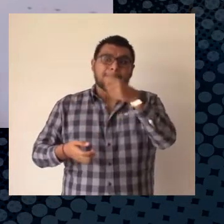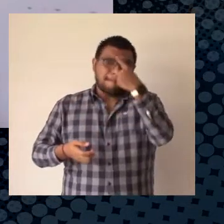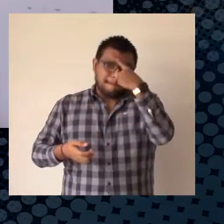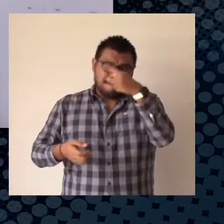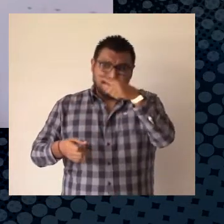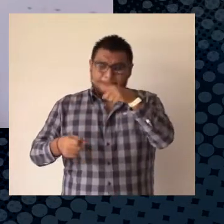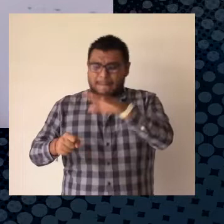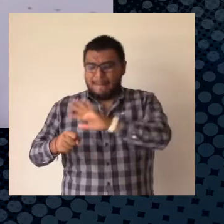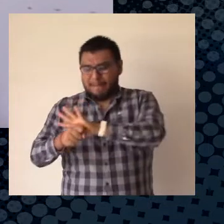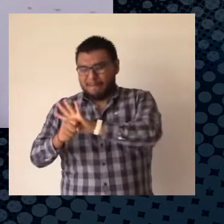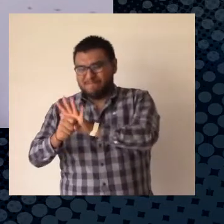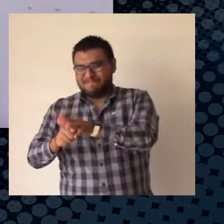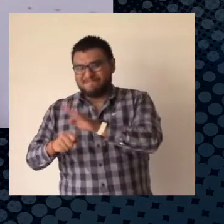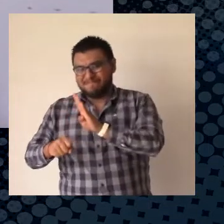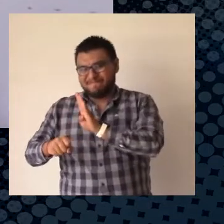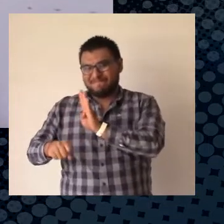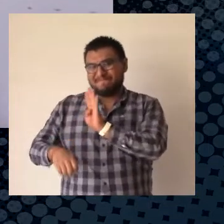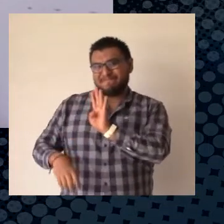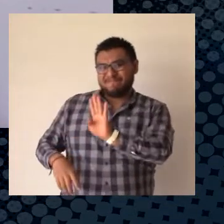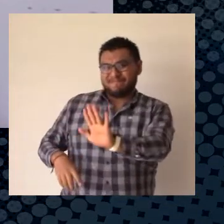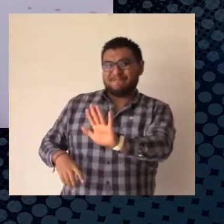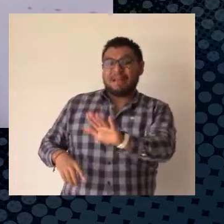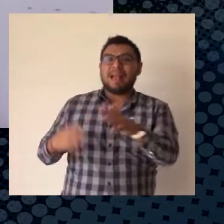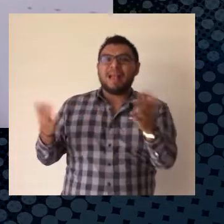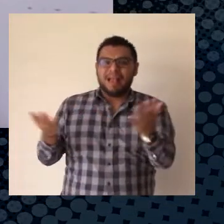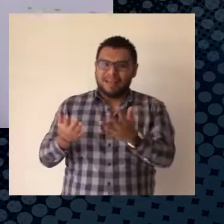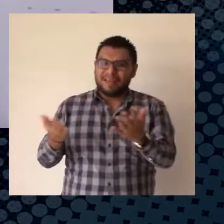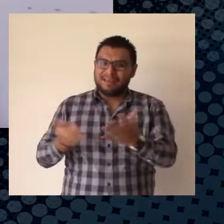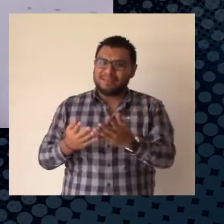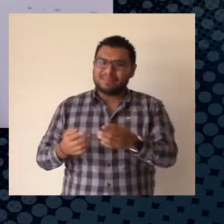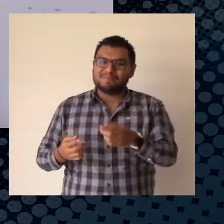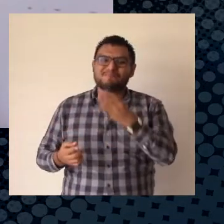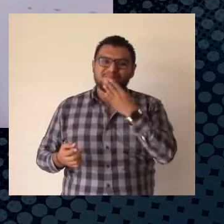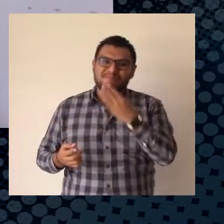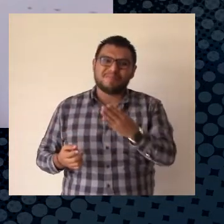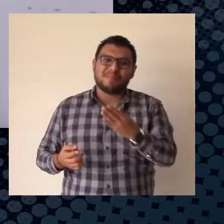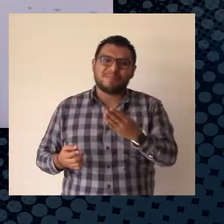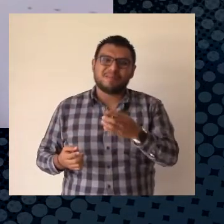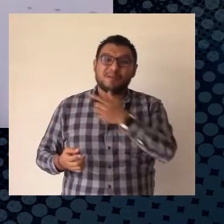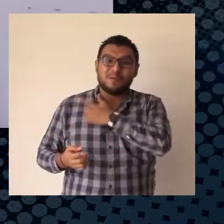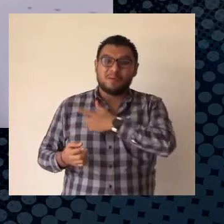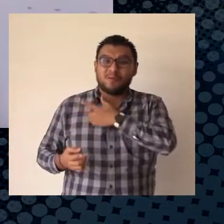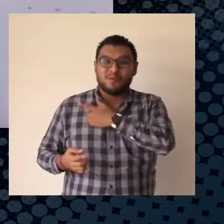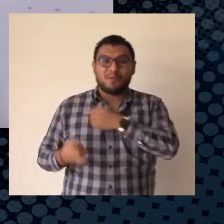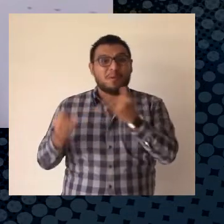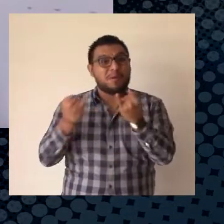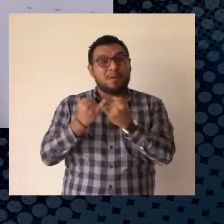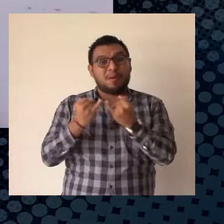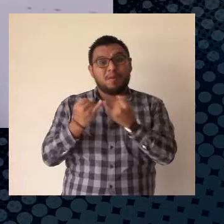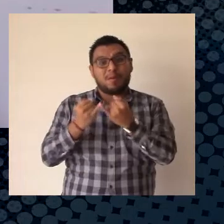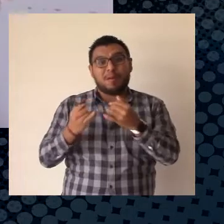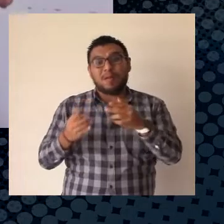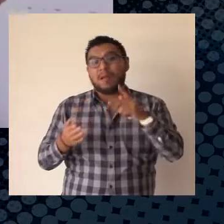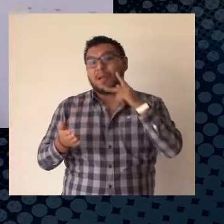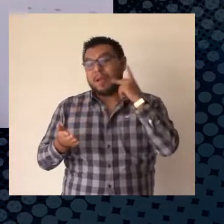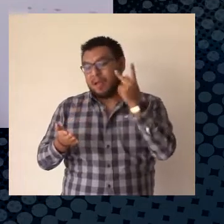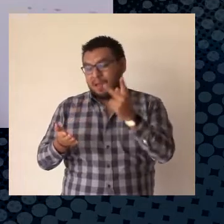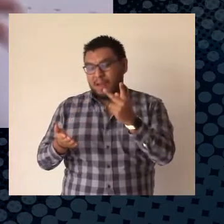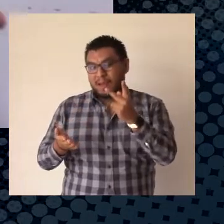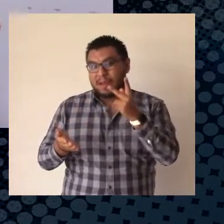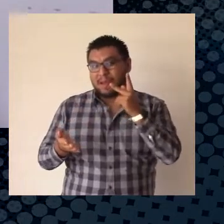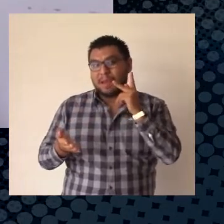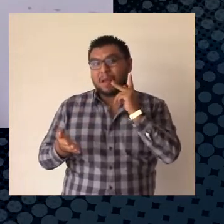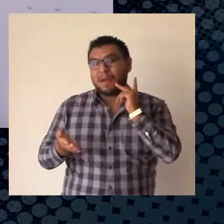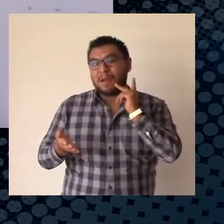se vaya, hagámoslo. Hagámoslo con gozo y con gusto. Como dijo Pablo, me he hecho a unos